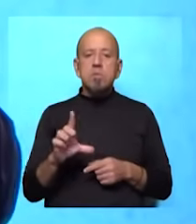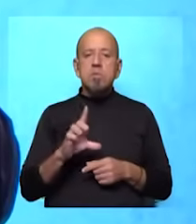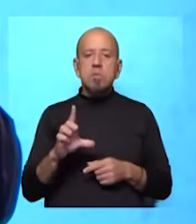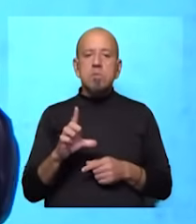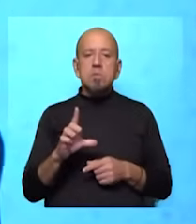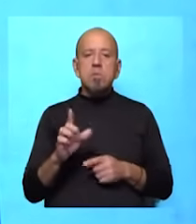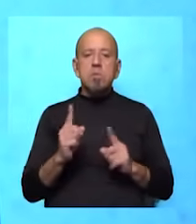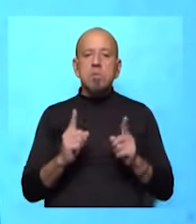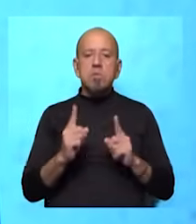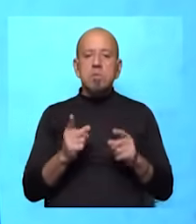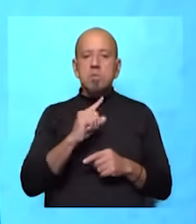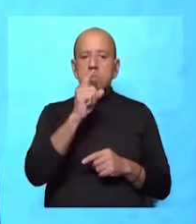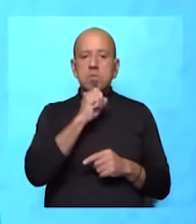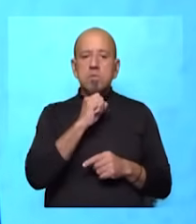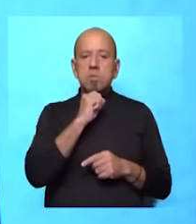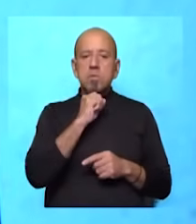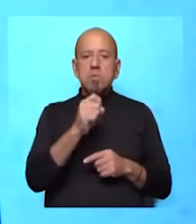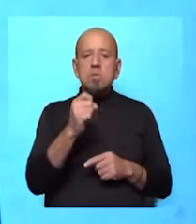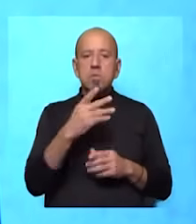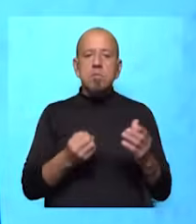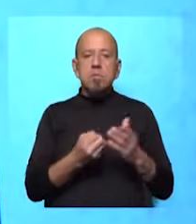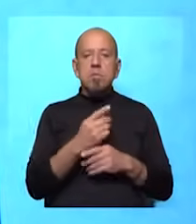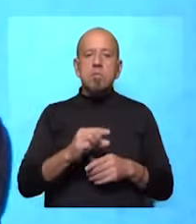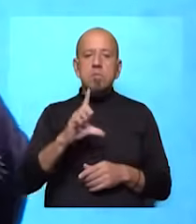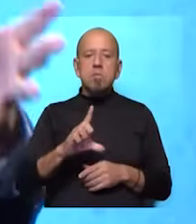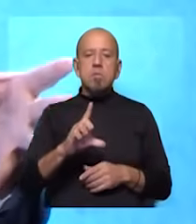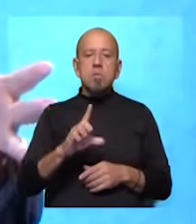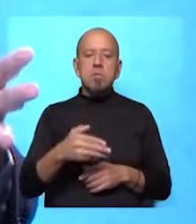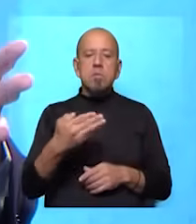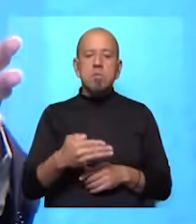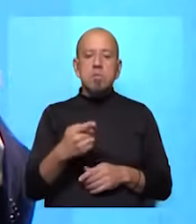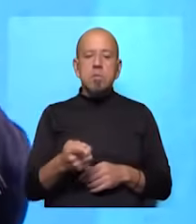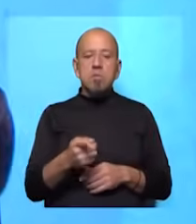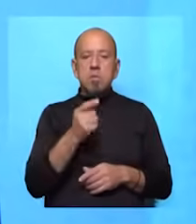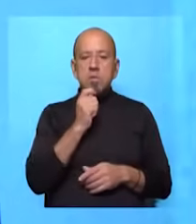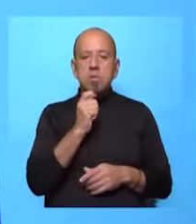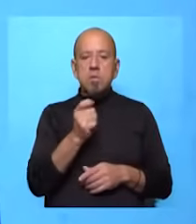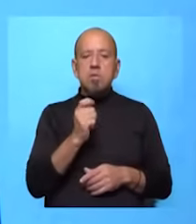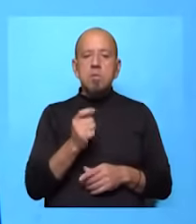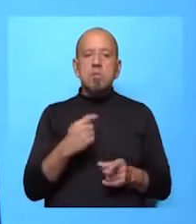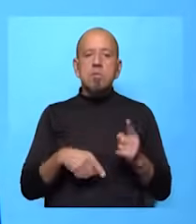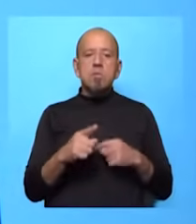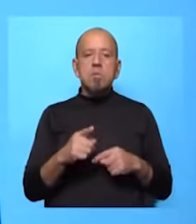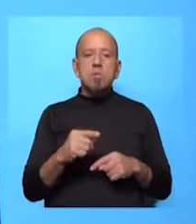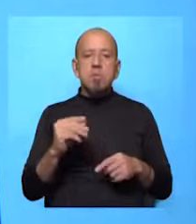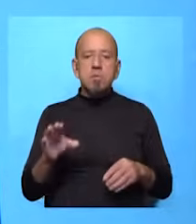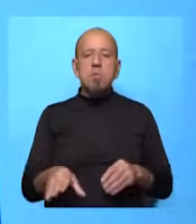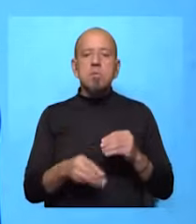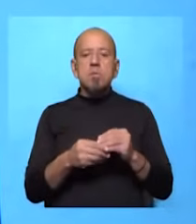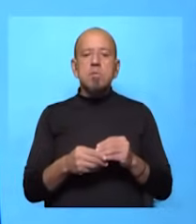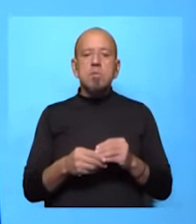marzo a las 20 horas vamos a estar estrenando el nuevo lado B que tendrá entrevista obviamente pero estaremos sumando otras